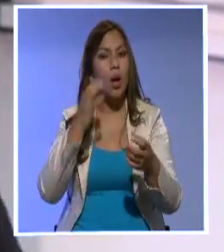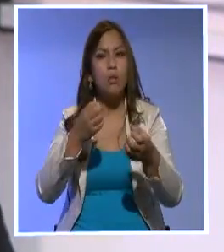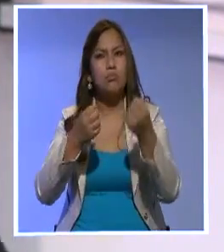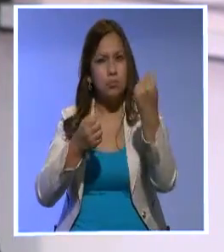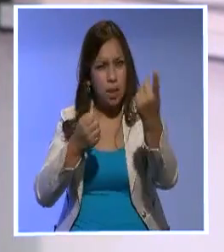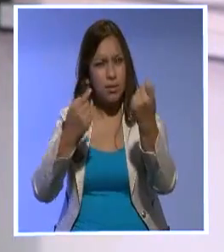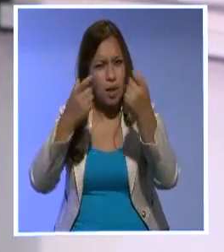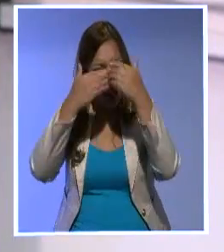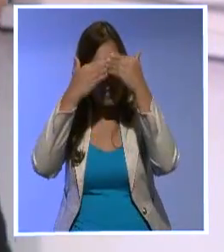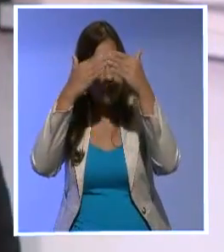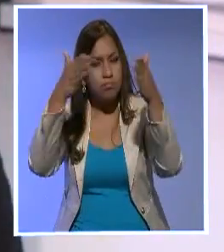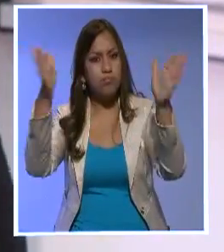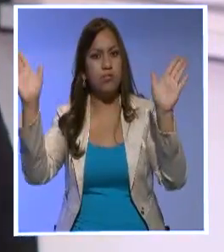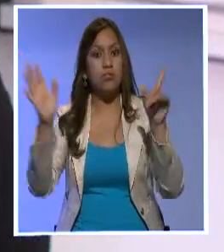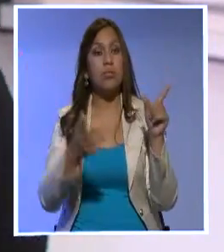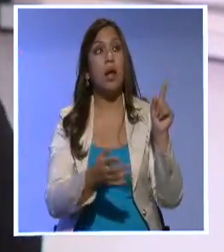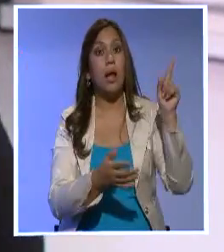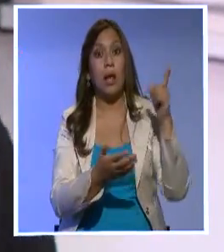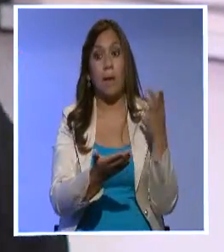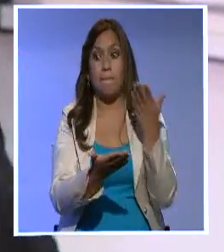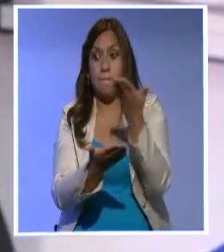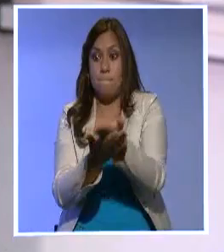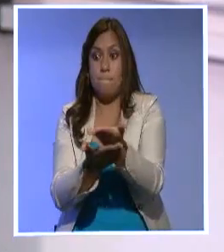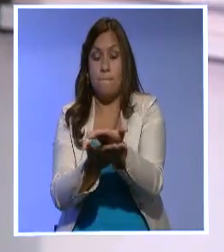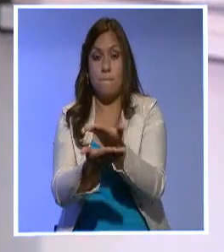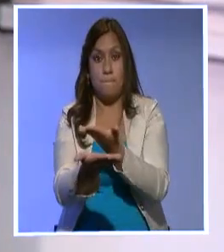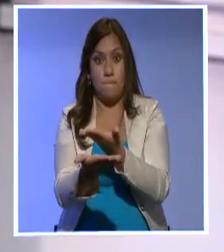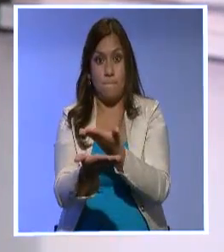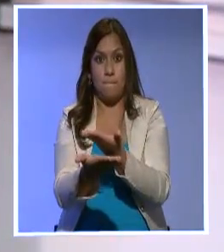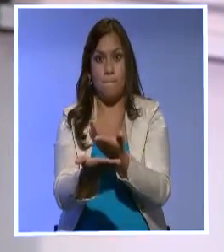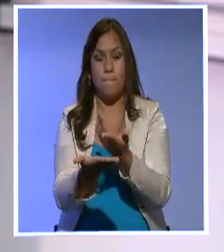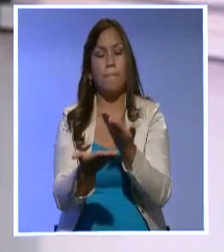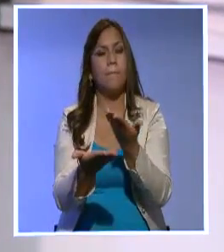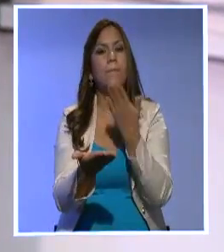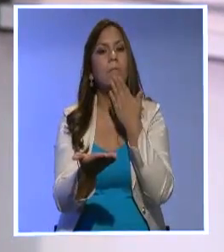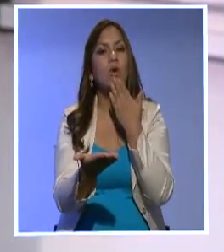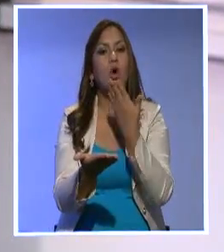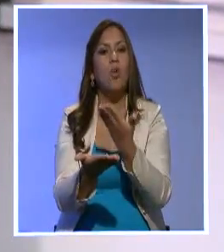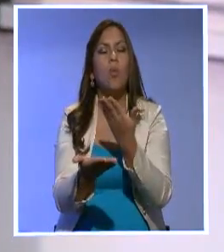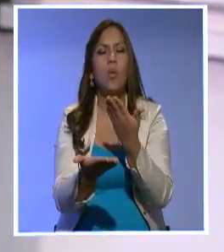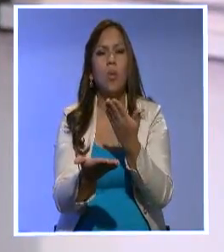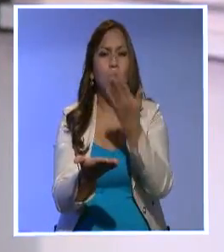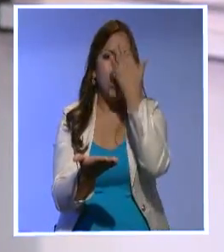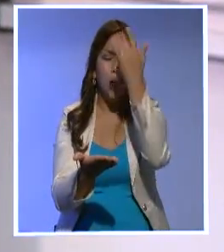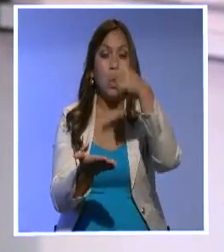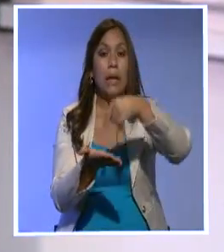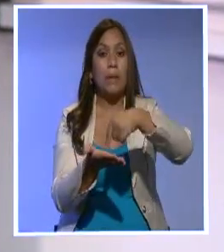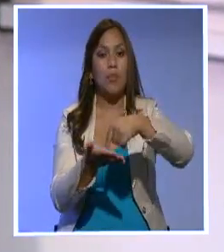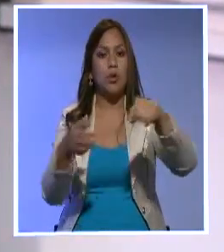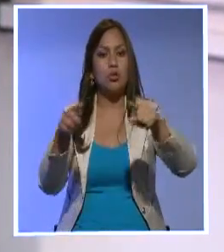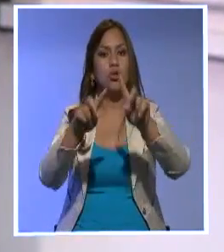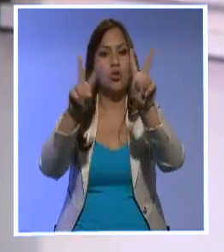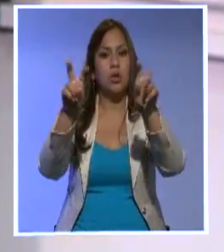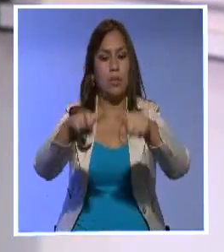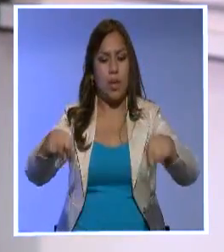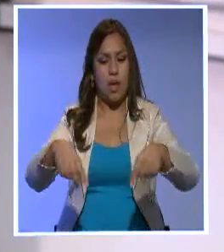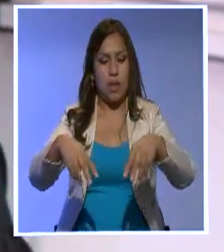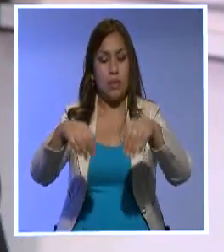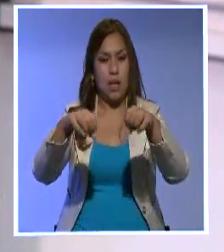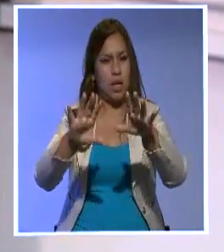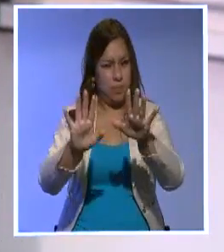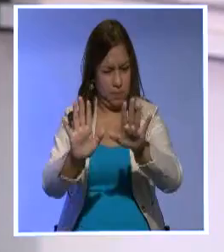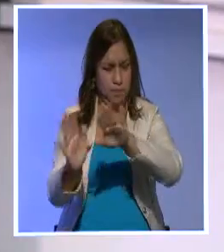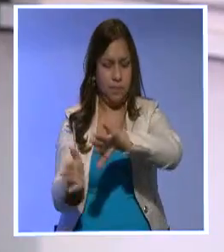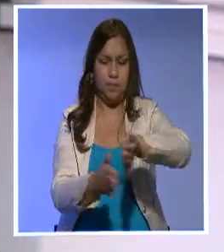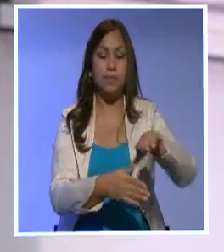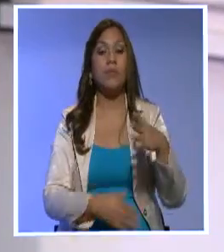exactamente qué es lo que plantea en el fondo el tema de este impuesto a la plusvalía si yo tengo un bien si